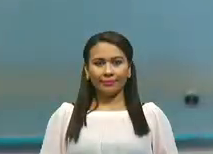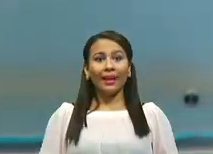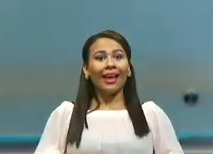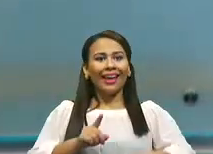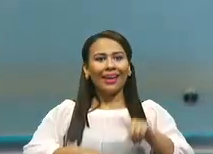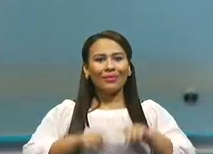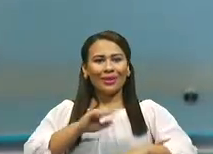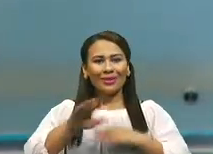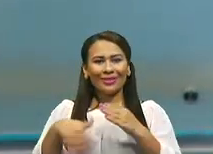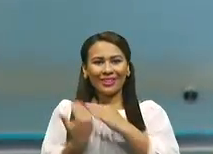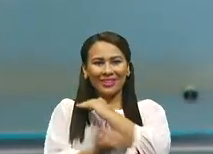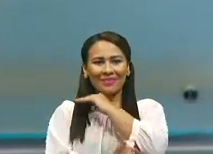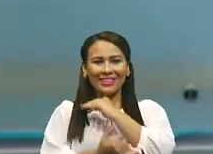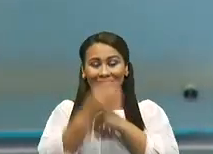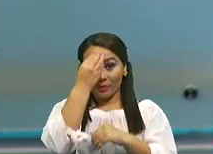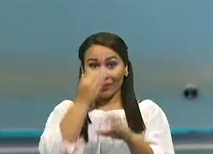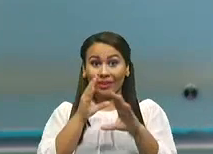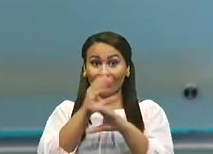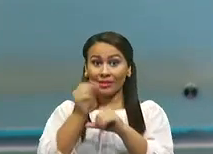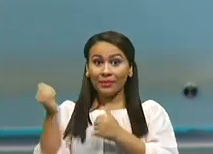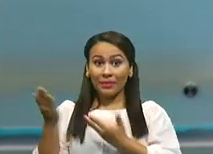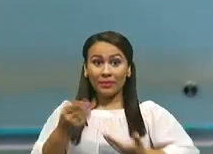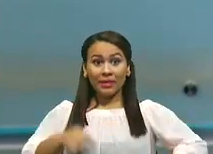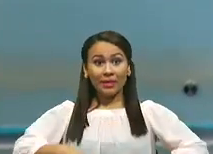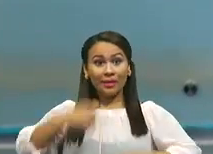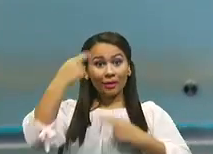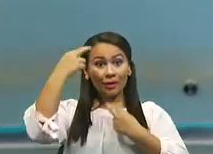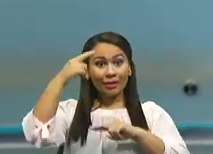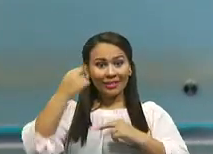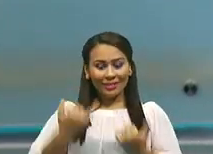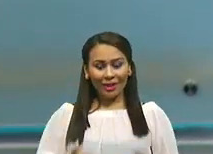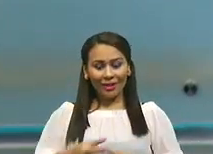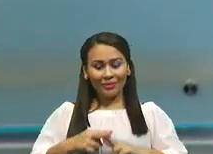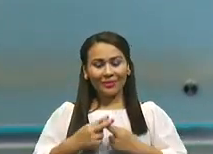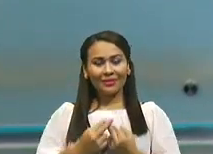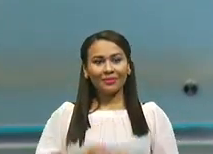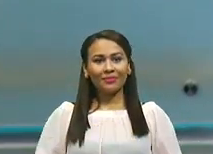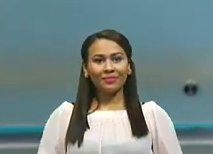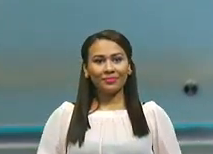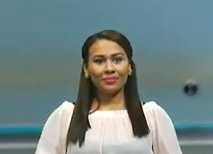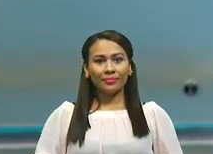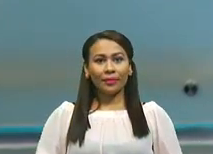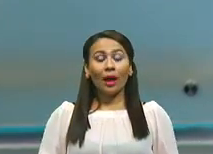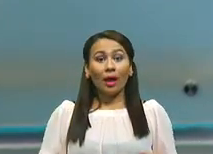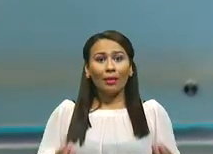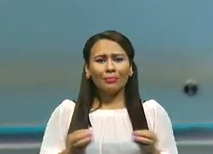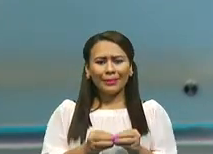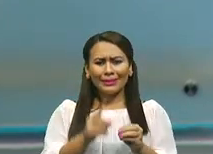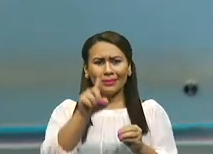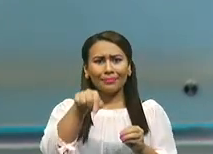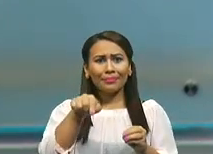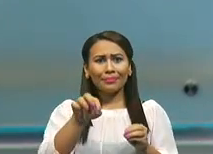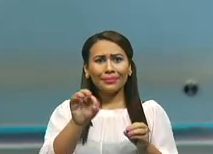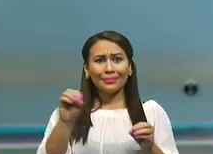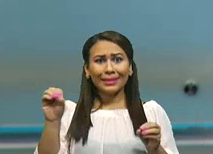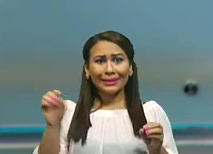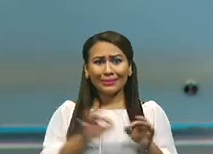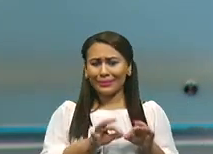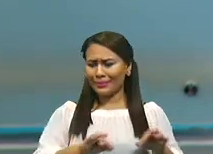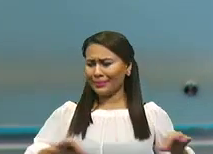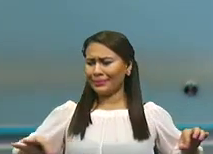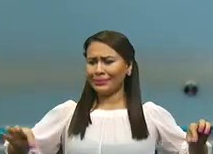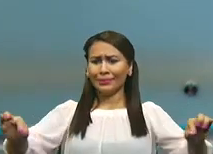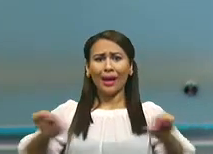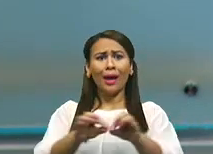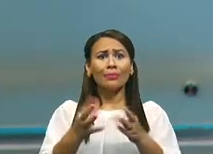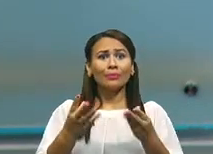Amigos de todo el país, buenas noches y bienvenidos a su informativo La Noticia, emisión estelar. Más de 1000 hectáreas de cultivo se han perdido y